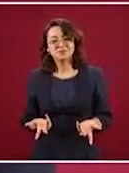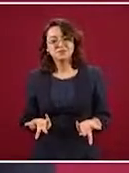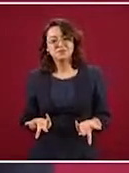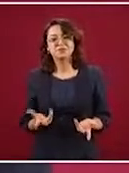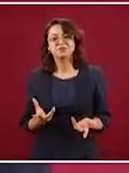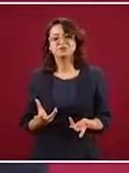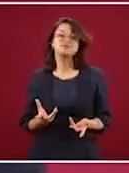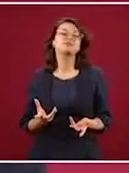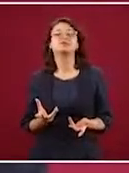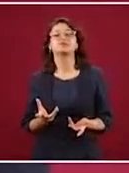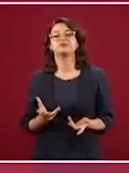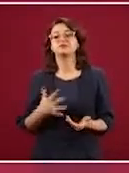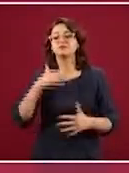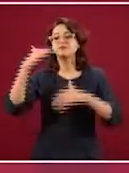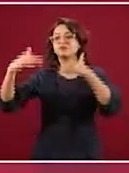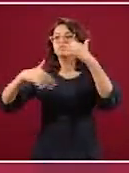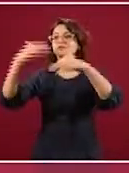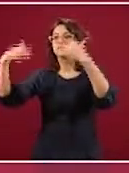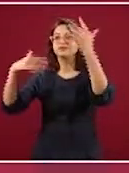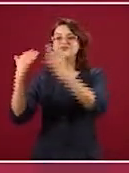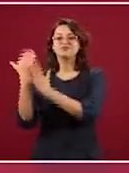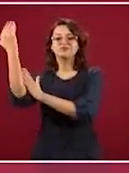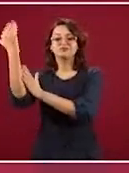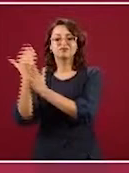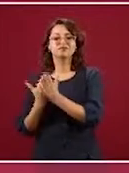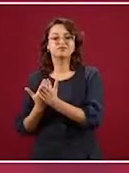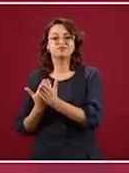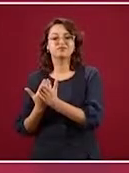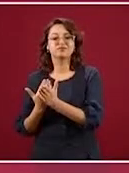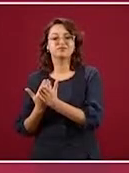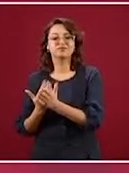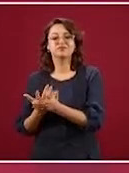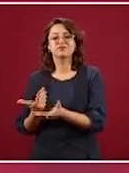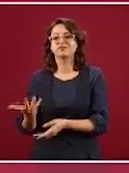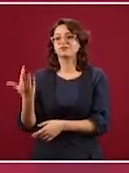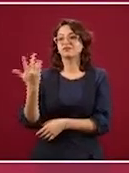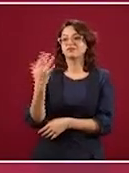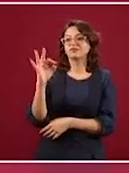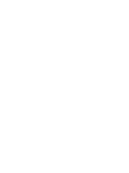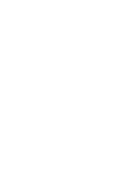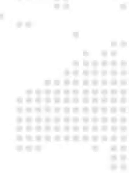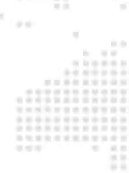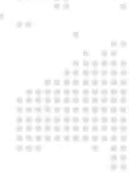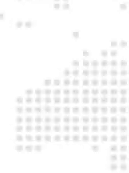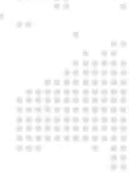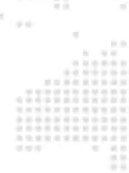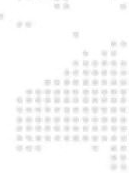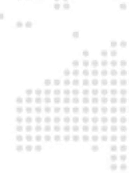reducción de emisiones a la atmósfera de más del 50%.